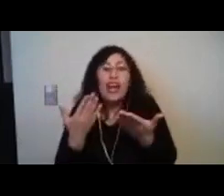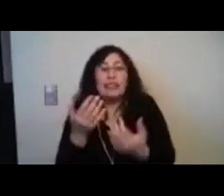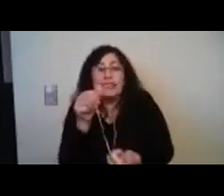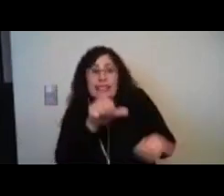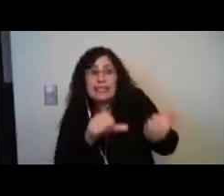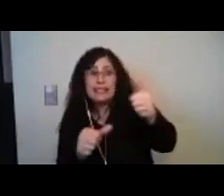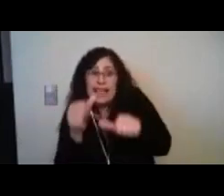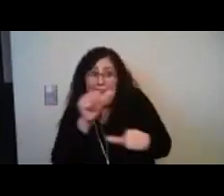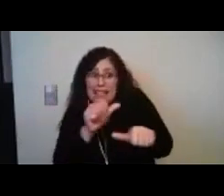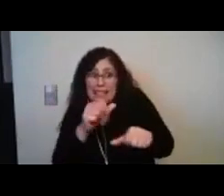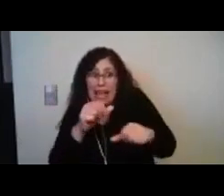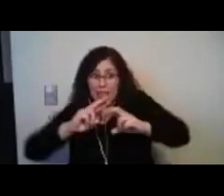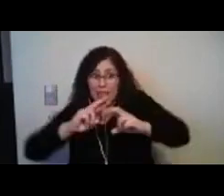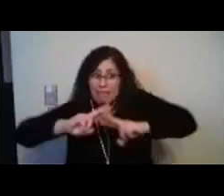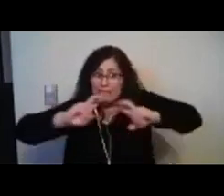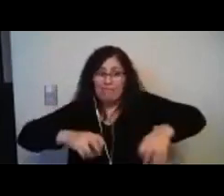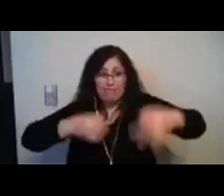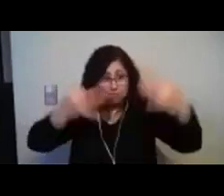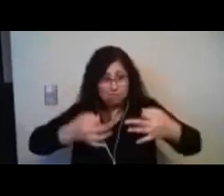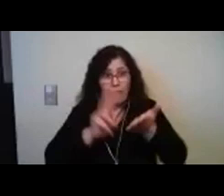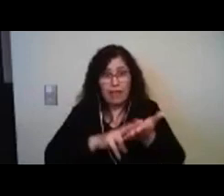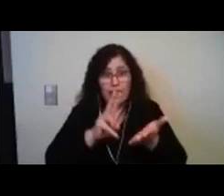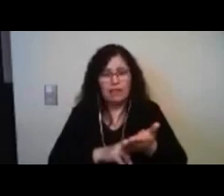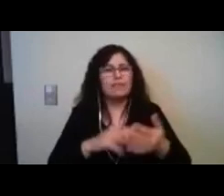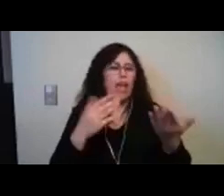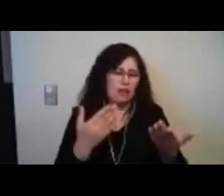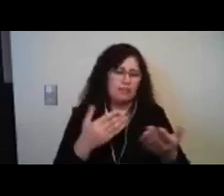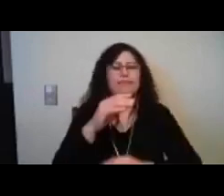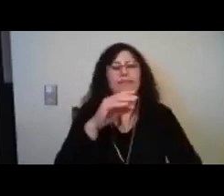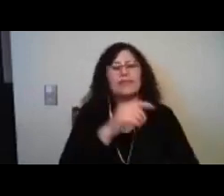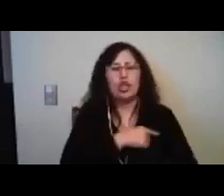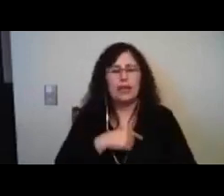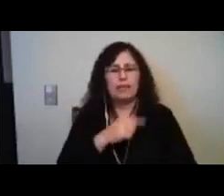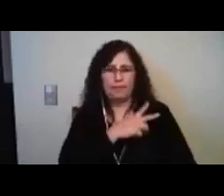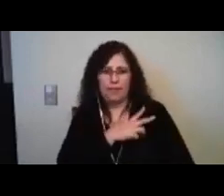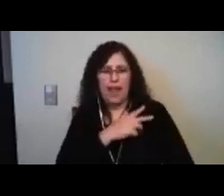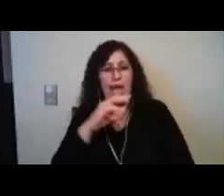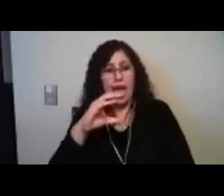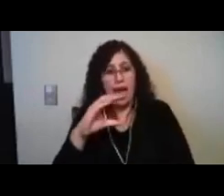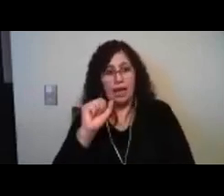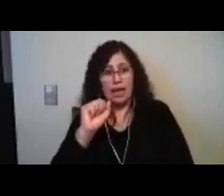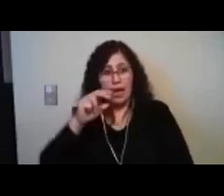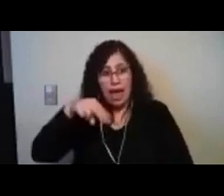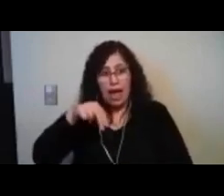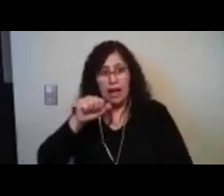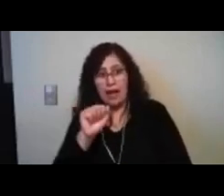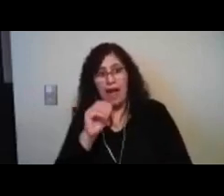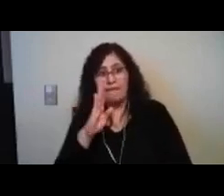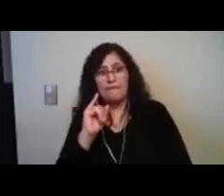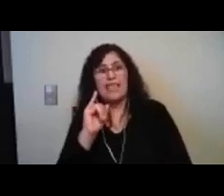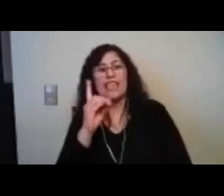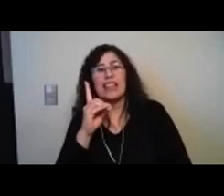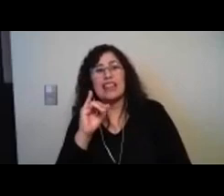literatura científica, ya, el cannabidiol, bueno, aquí nos vamos un poco a otro tema, pero voy a responder un poco la pregunta,